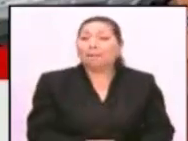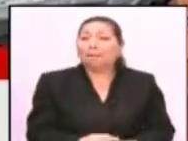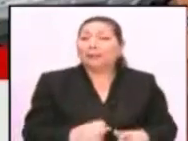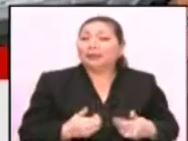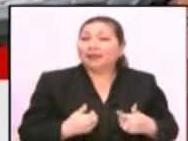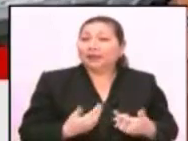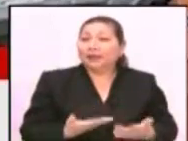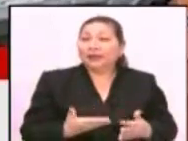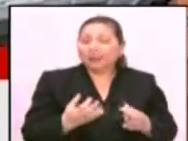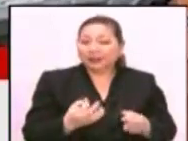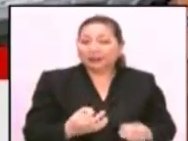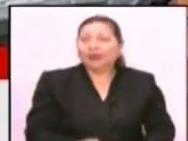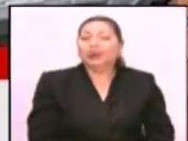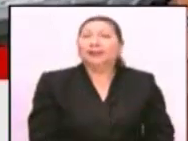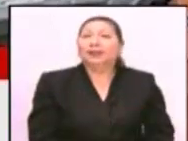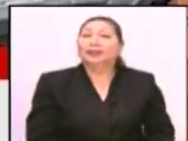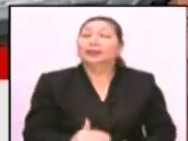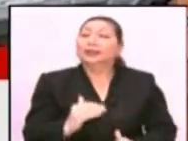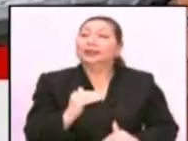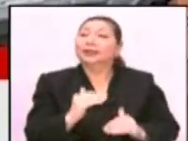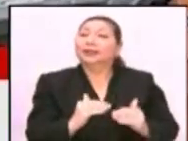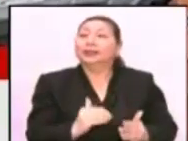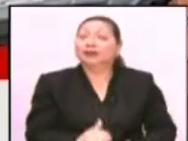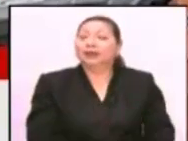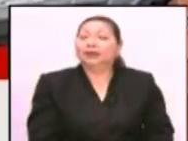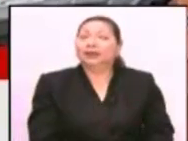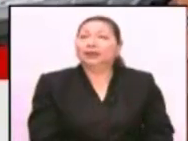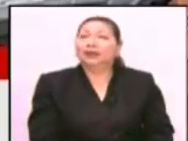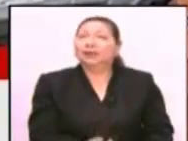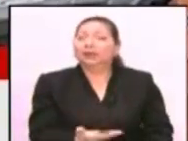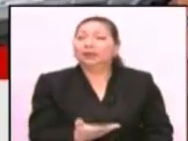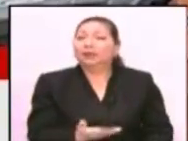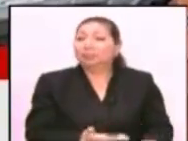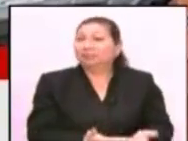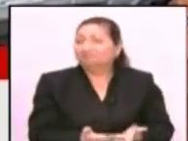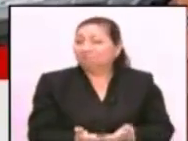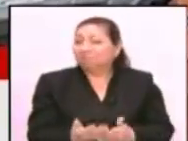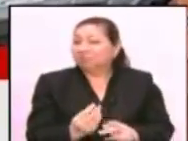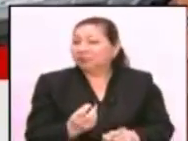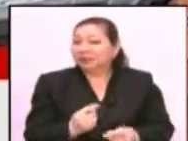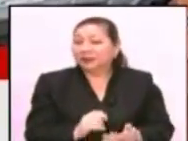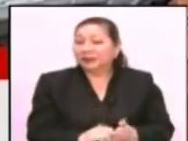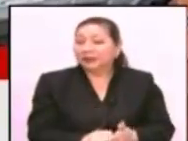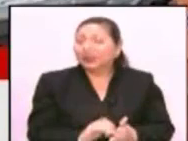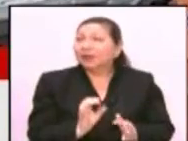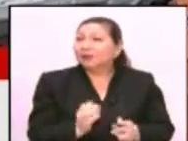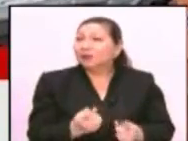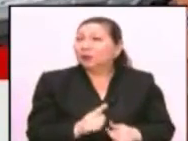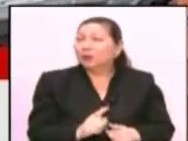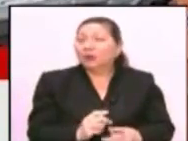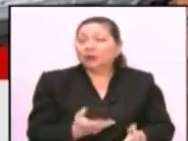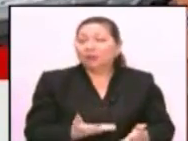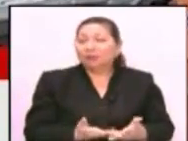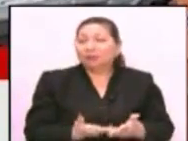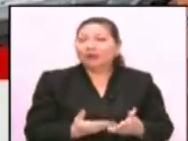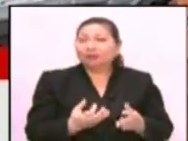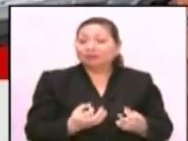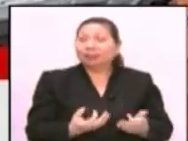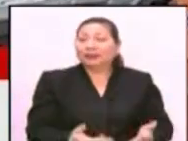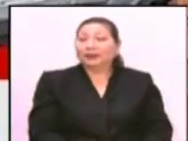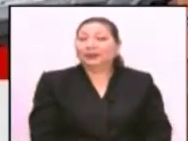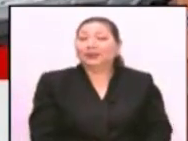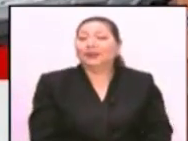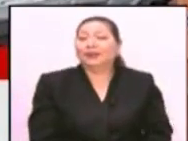pudiéramos hacer efectivas las penas alternativas, habría un gran flujo que podría moverse a penas alternativas, siempre y cuando las penas alternativas fuesen efectivas,